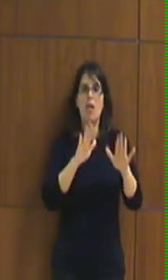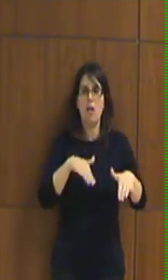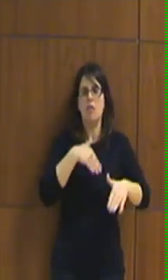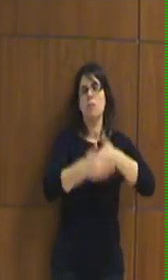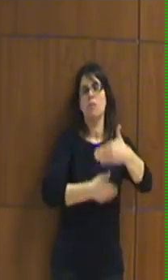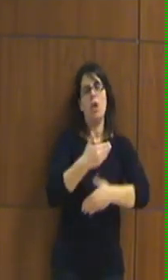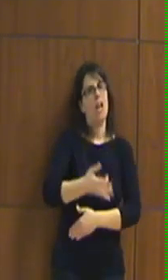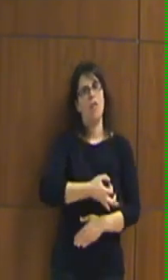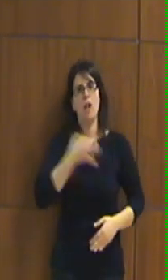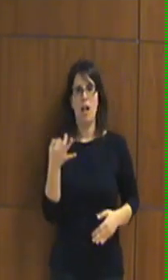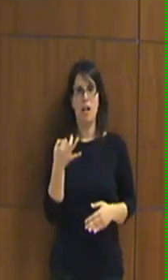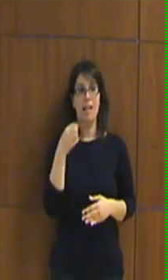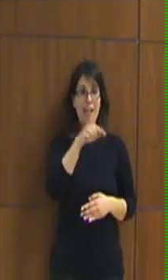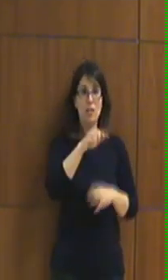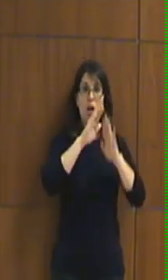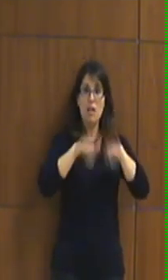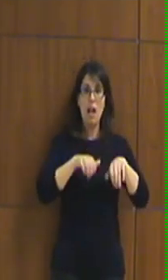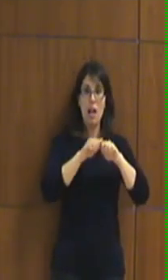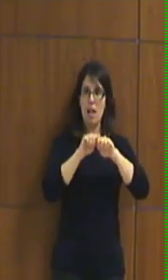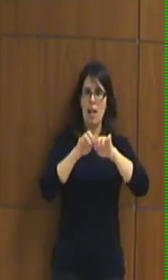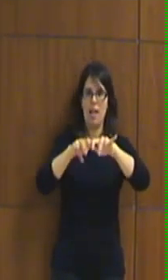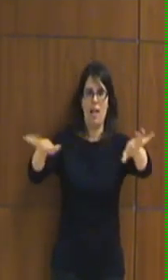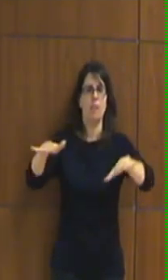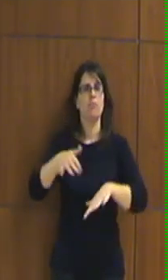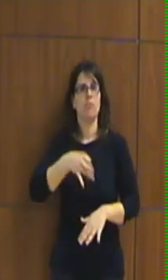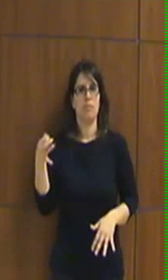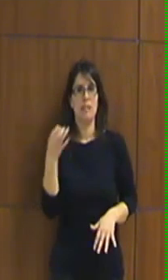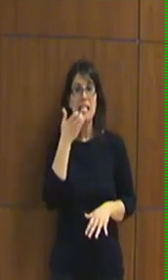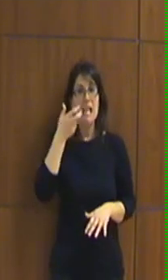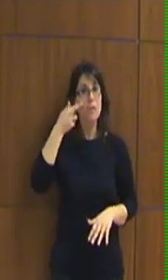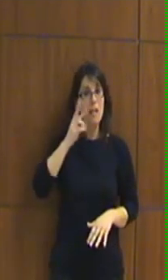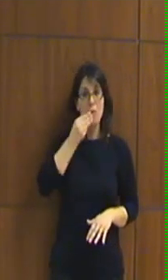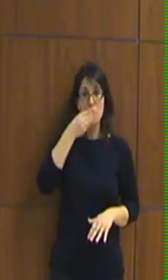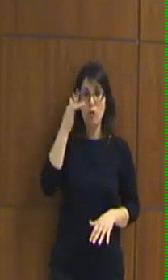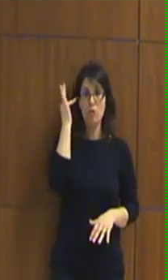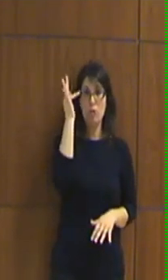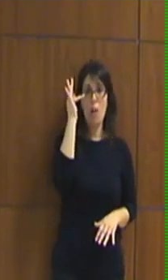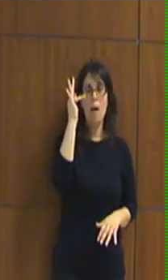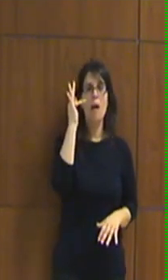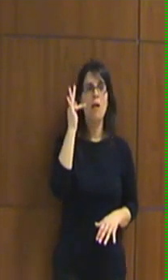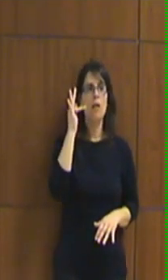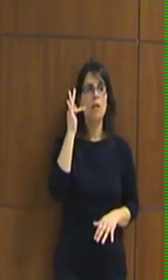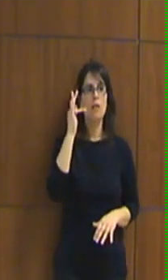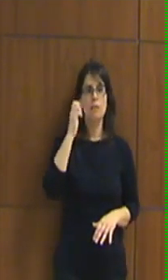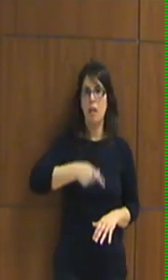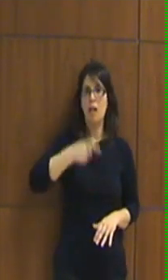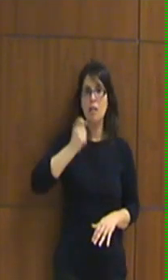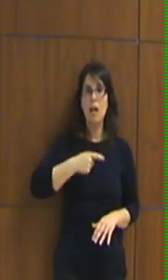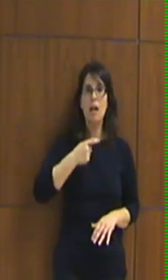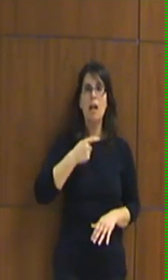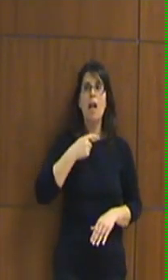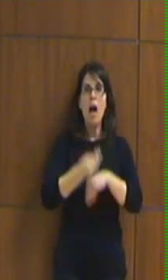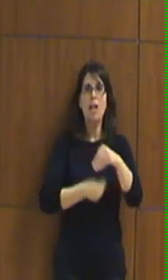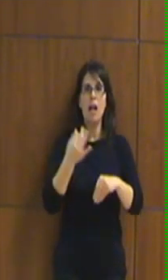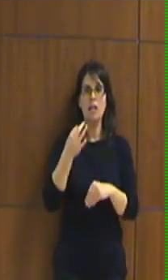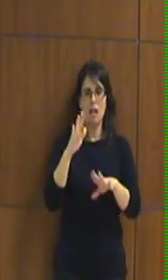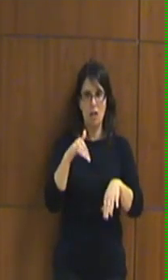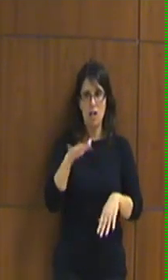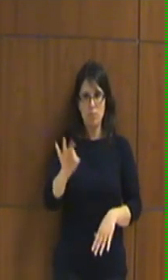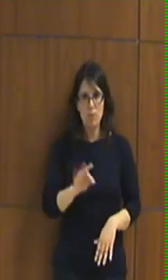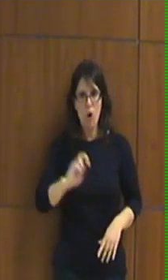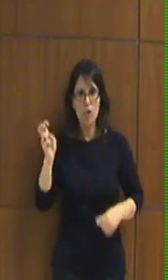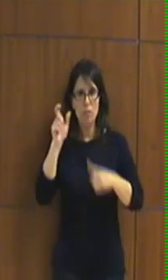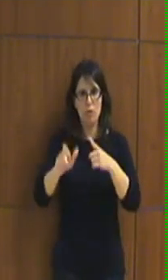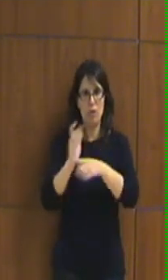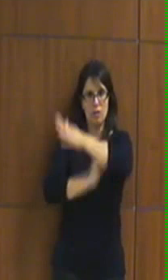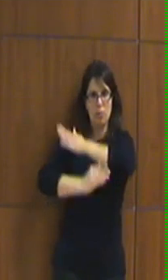un efecto multiplicador. Si las experiencias son buenas, normalmente se generan otras y al contrario,